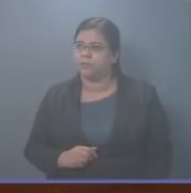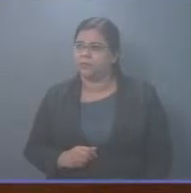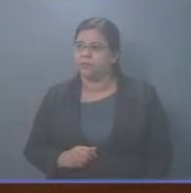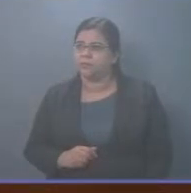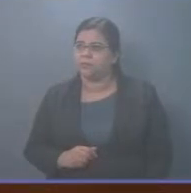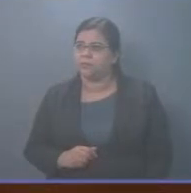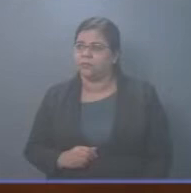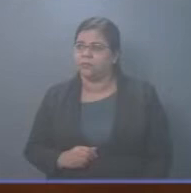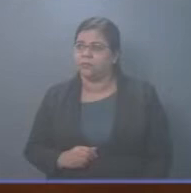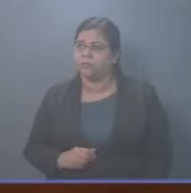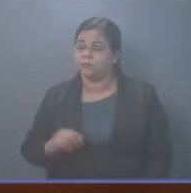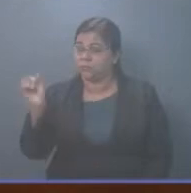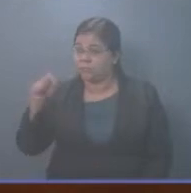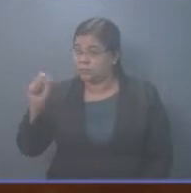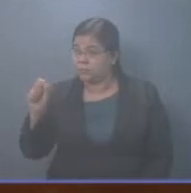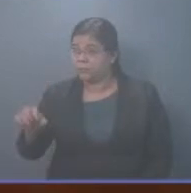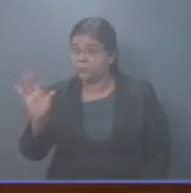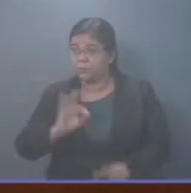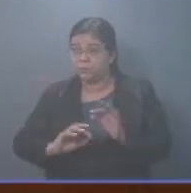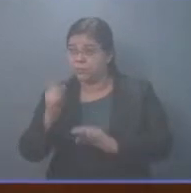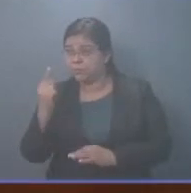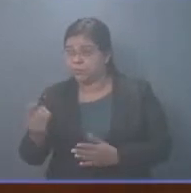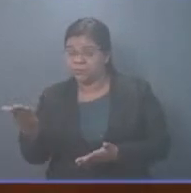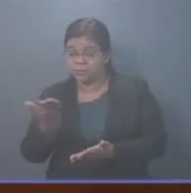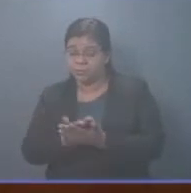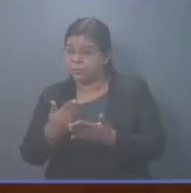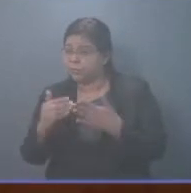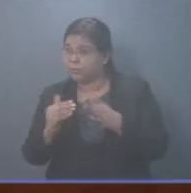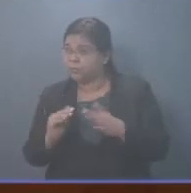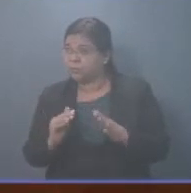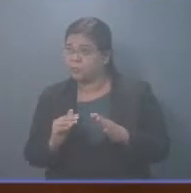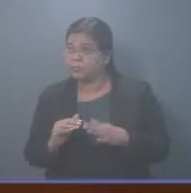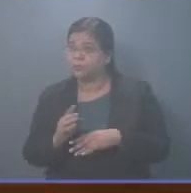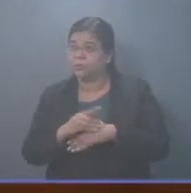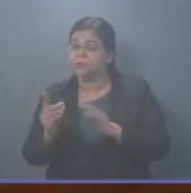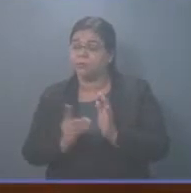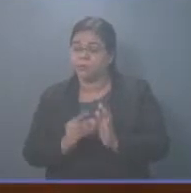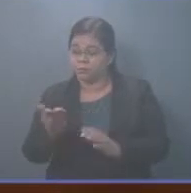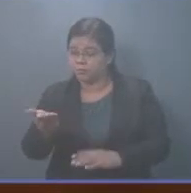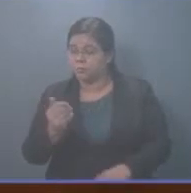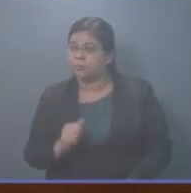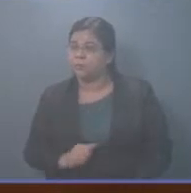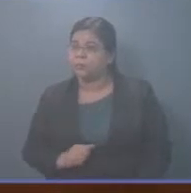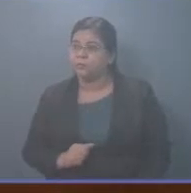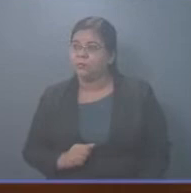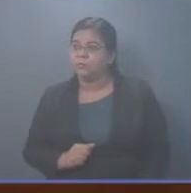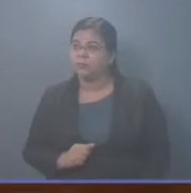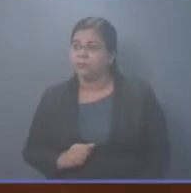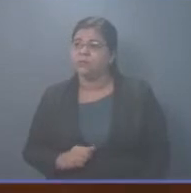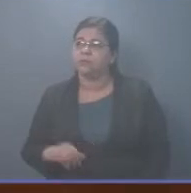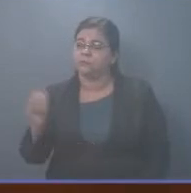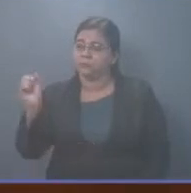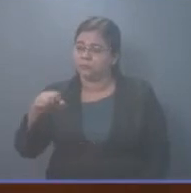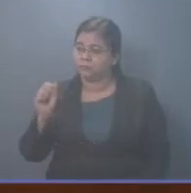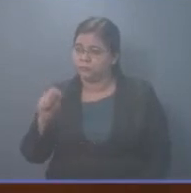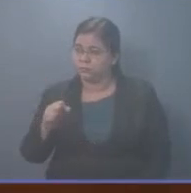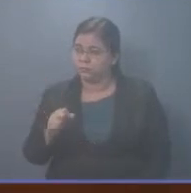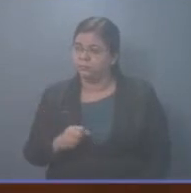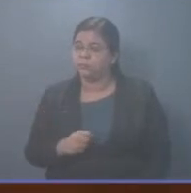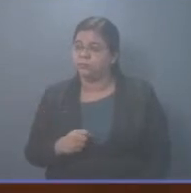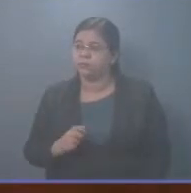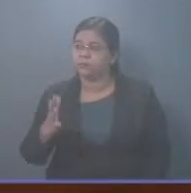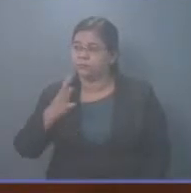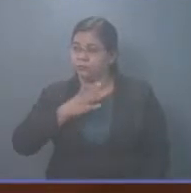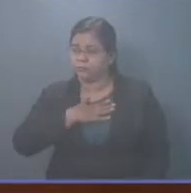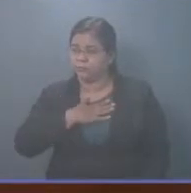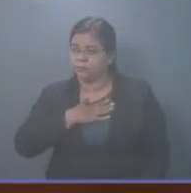No sé, o si alguien tiene una propuesta diferente, diputada Romero tiene la palabra. Pero la edad es un requisito